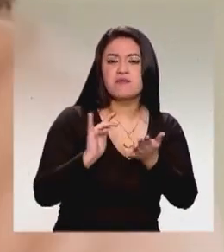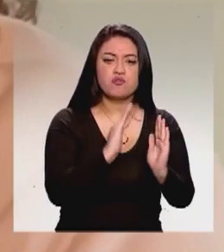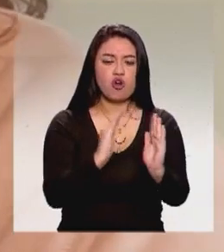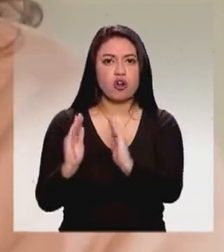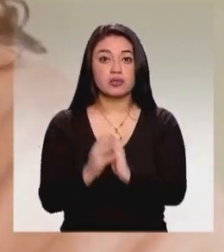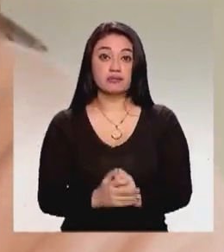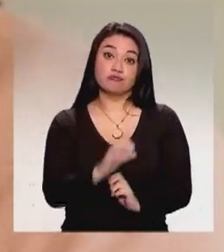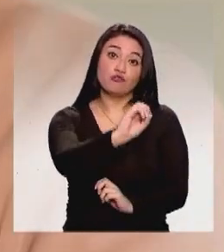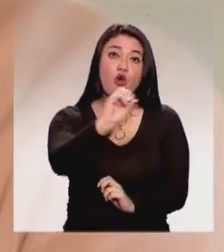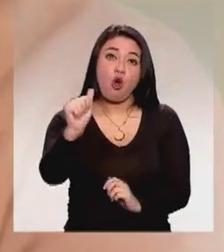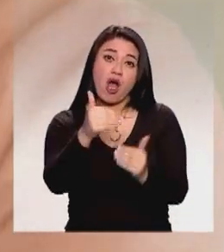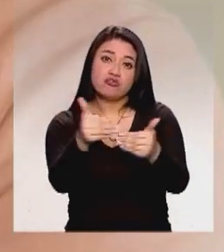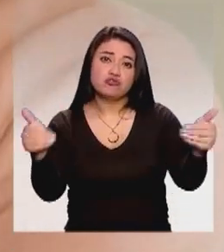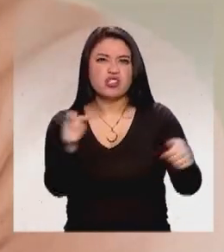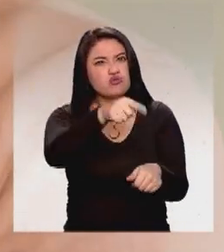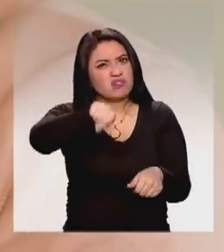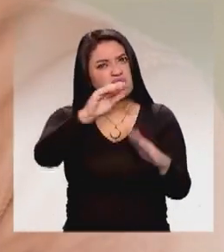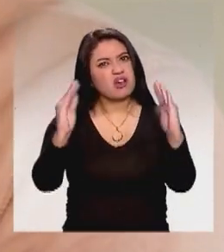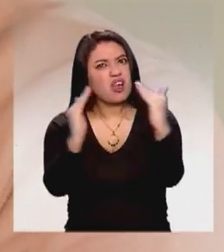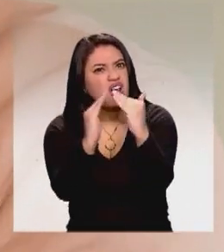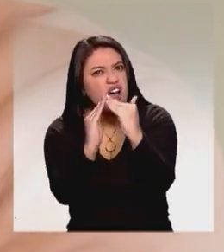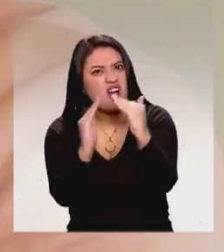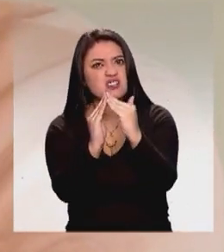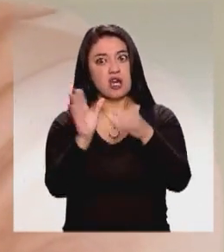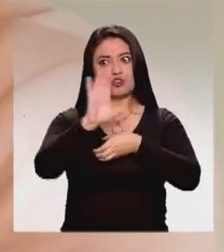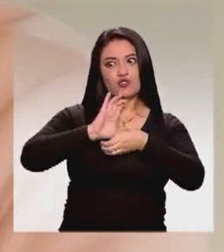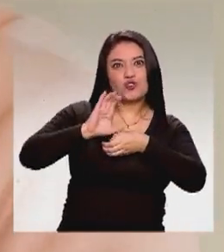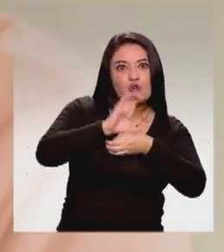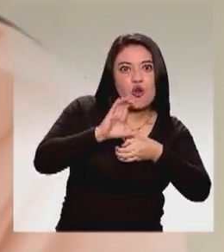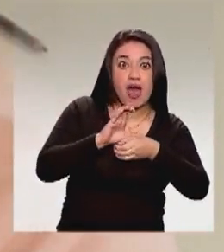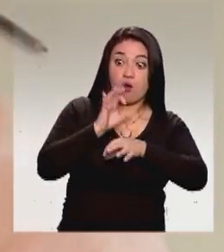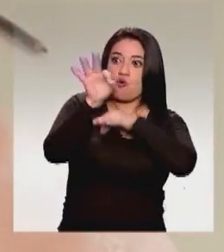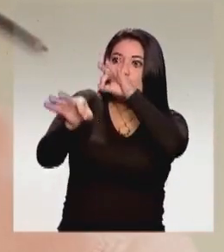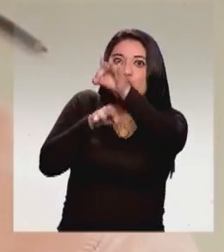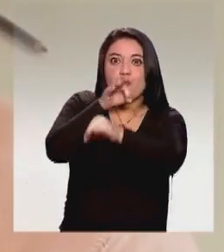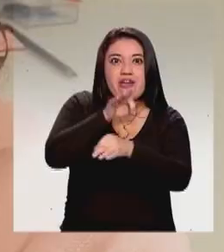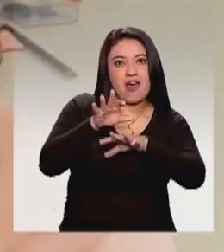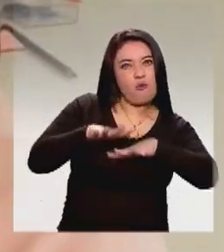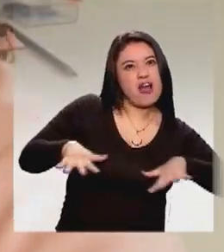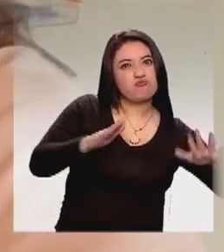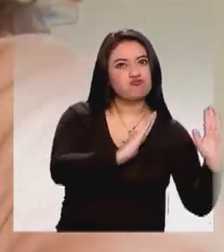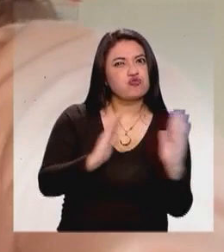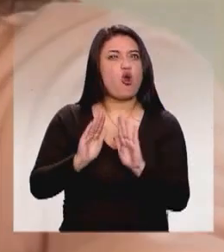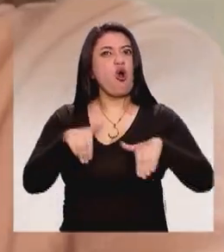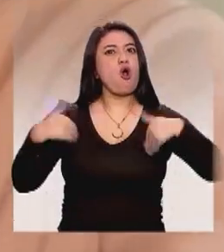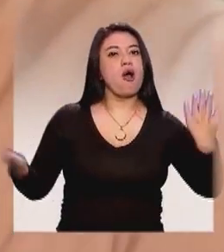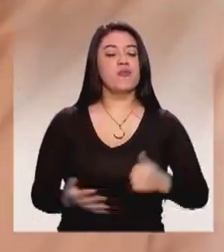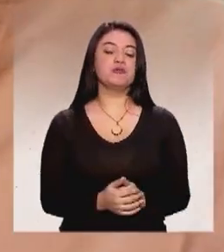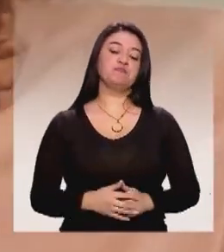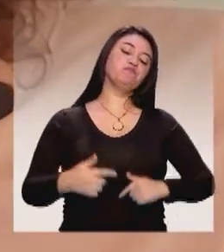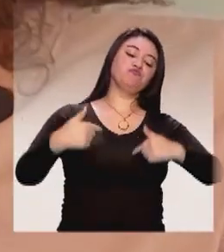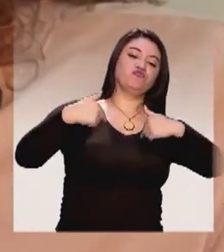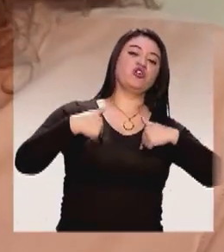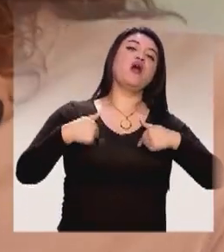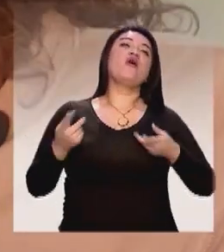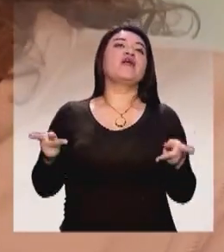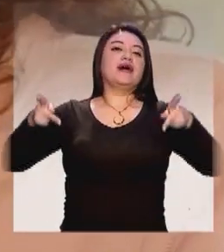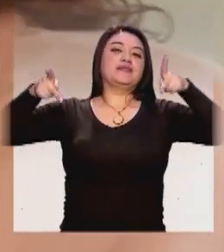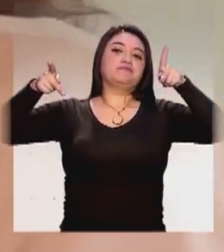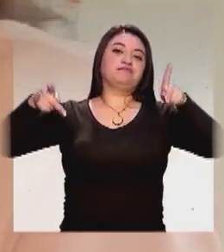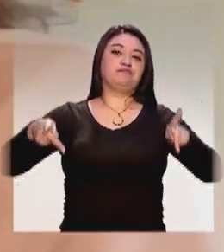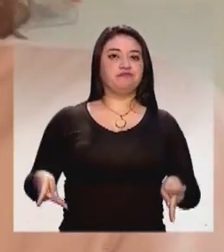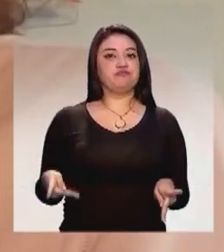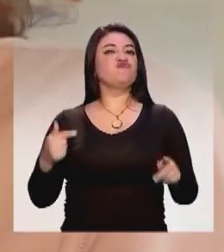niños, ¿y a ustedes qué lugares de su casa y de la ciudad les gusta cuidar y disfrutar? Bueno, yo voy a relajarme un rato